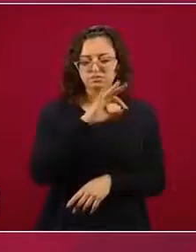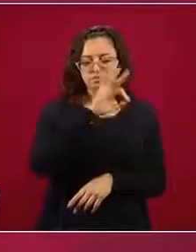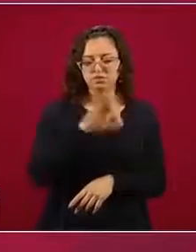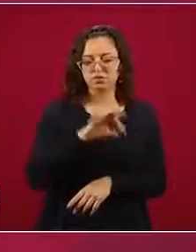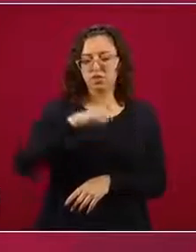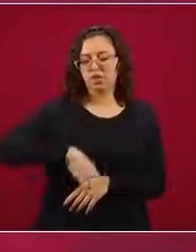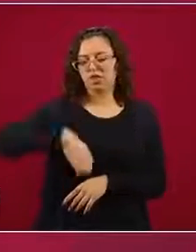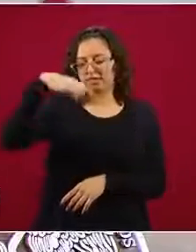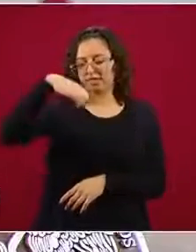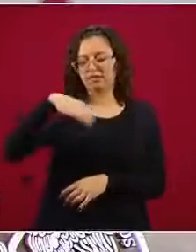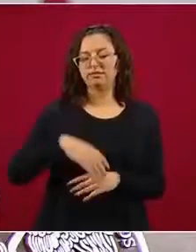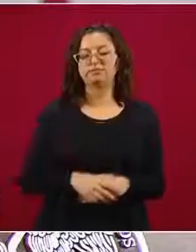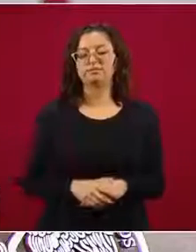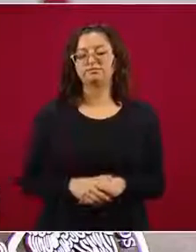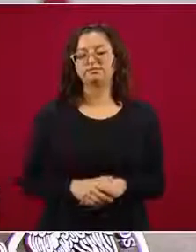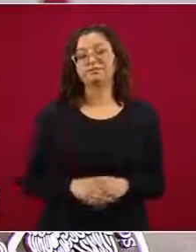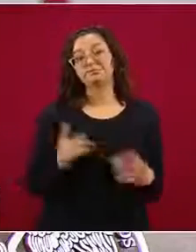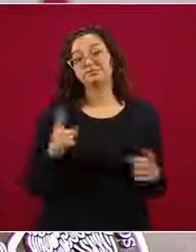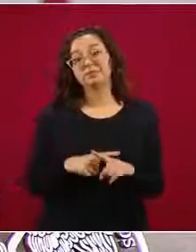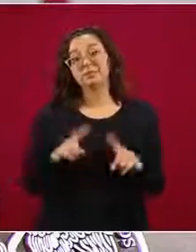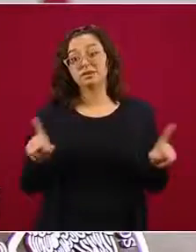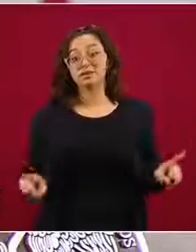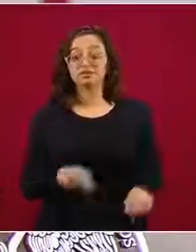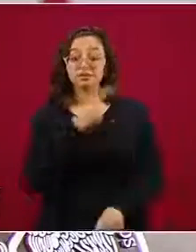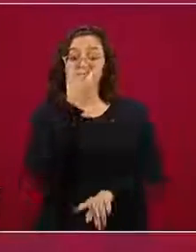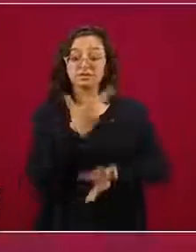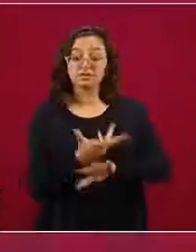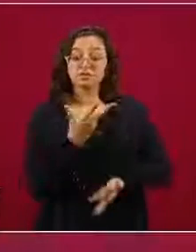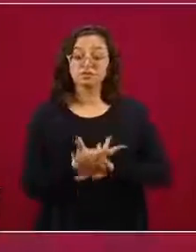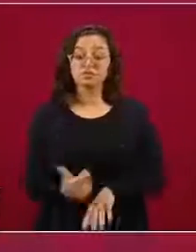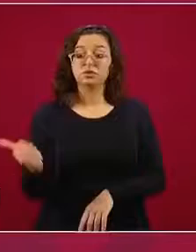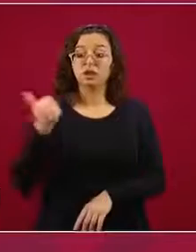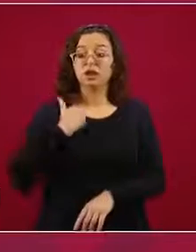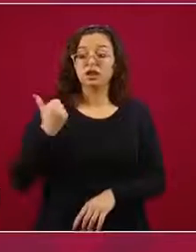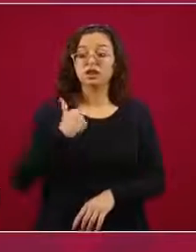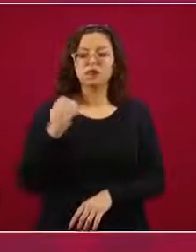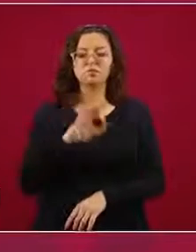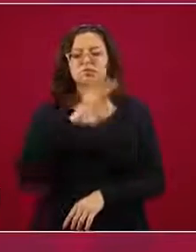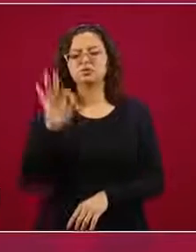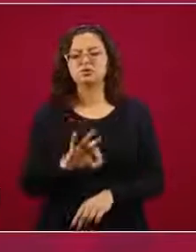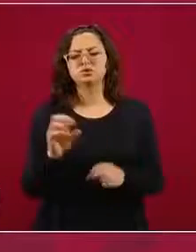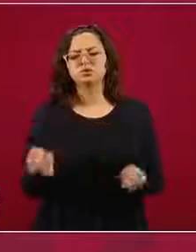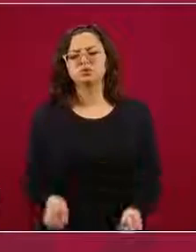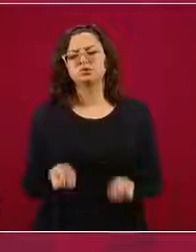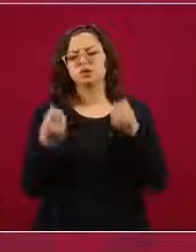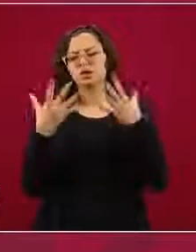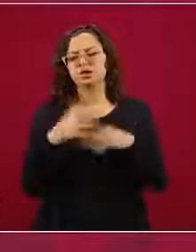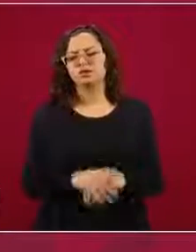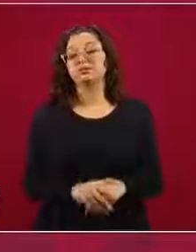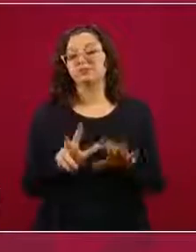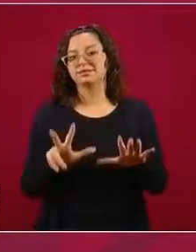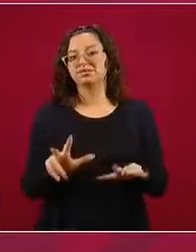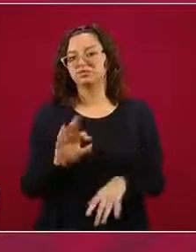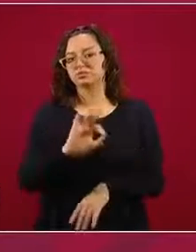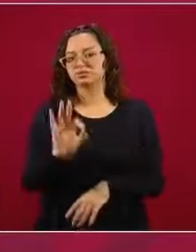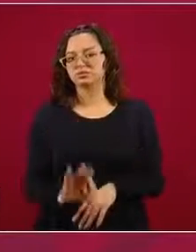mientras en Estados Unidos y Canadá tienen hasta el 18%